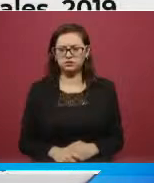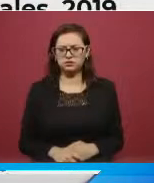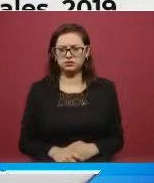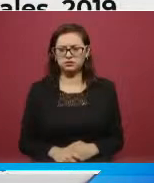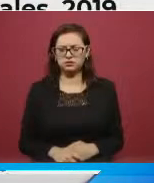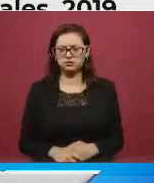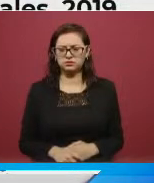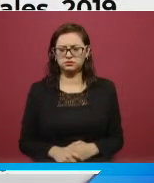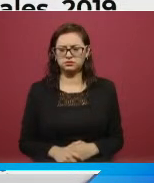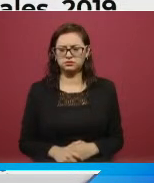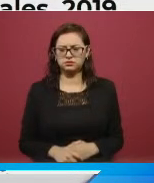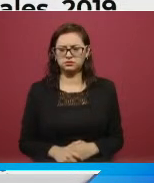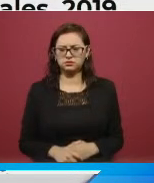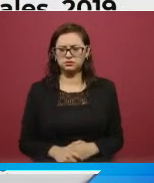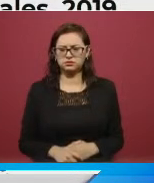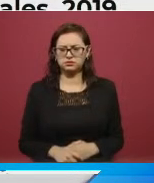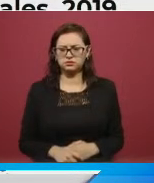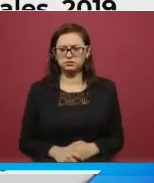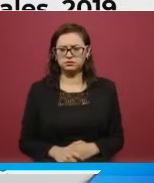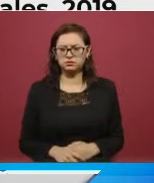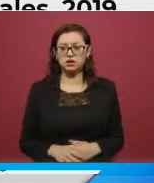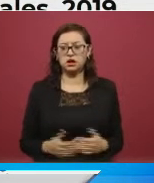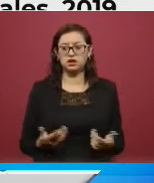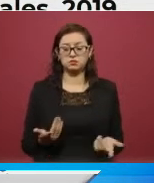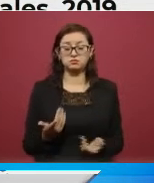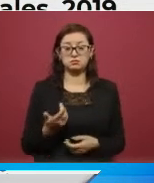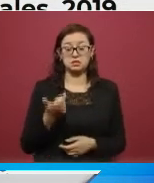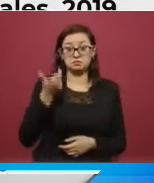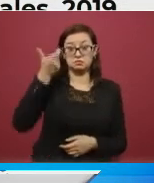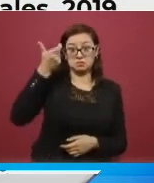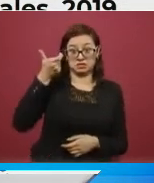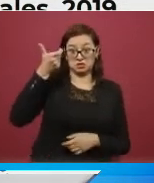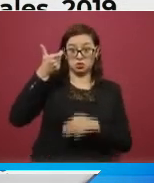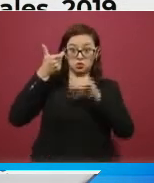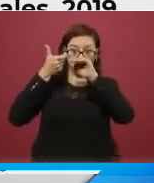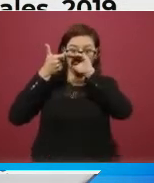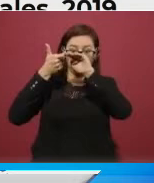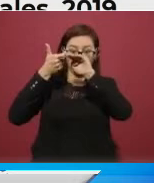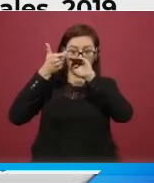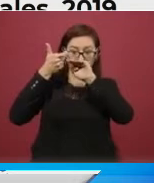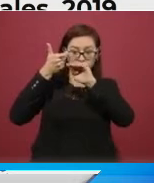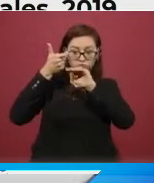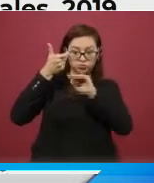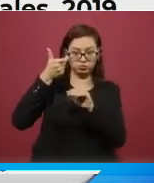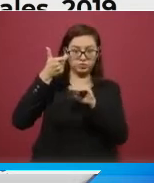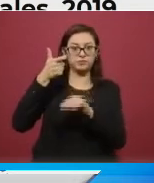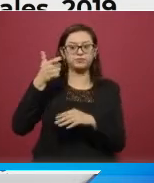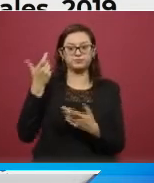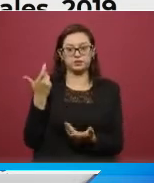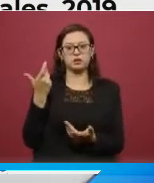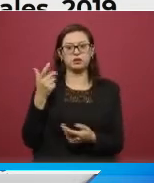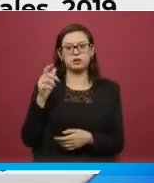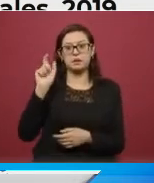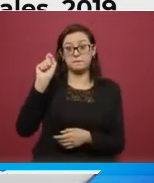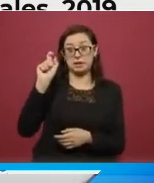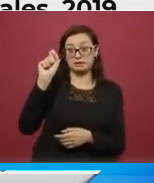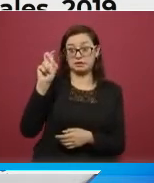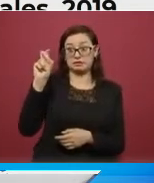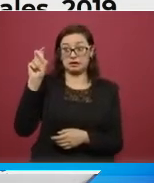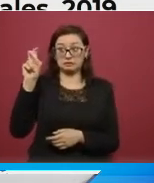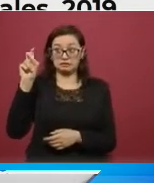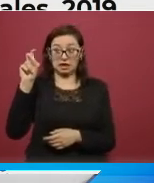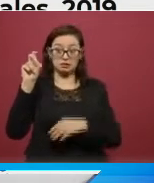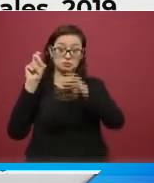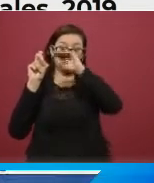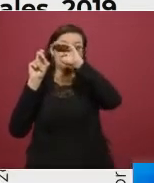estimular la competencia. Se recuerda que existe una aplicación en donde se muestran las gasolineras con mejores precios en el mercado. Dejaremos en la caja de comentarios